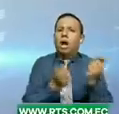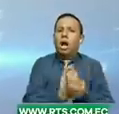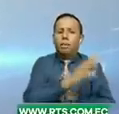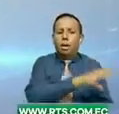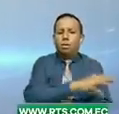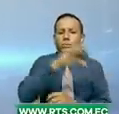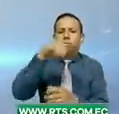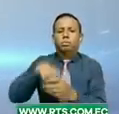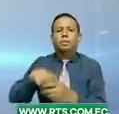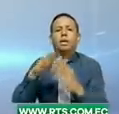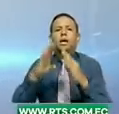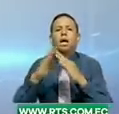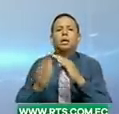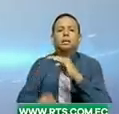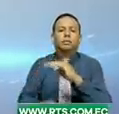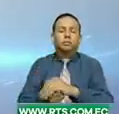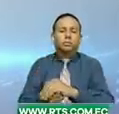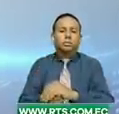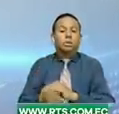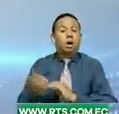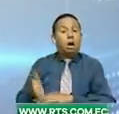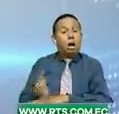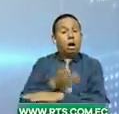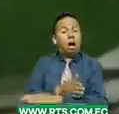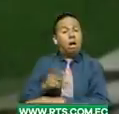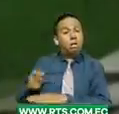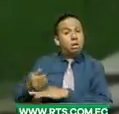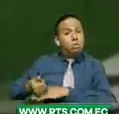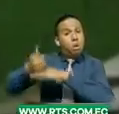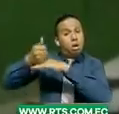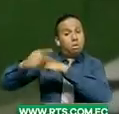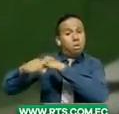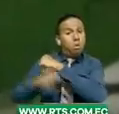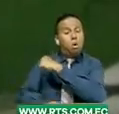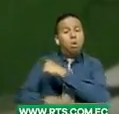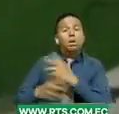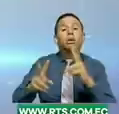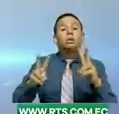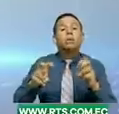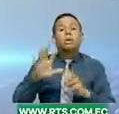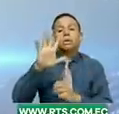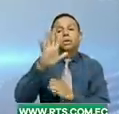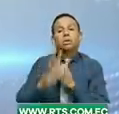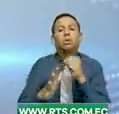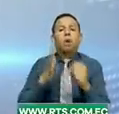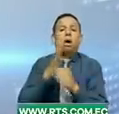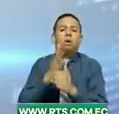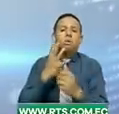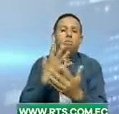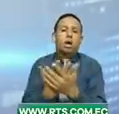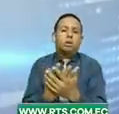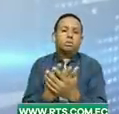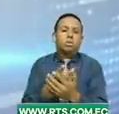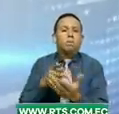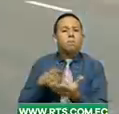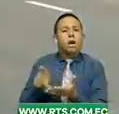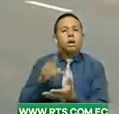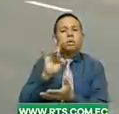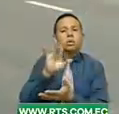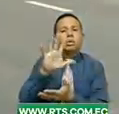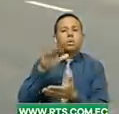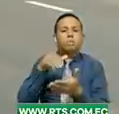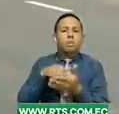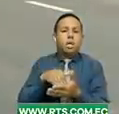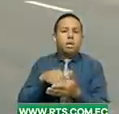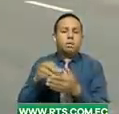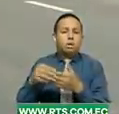Él fue sentenciado a 5 años de cárcel y al pago de una indemnización de $85,000 a la familia de Andrés de la Torre, quien murió